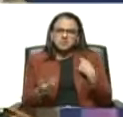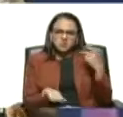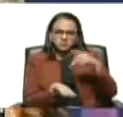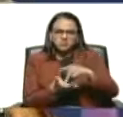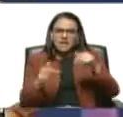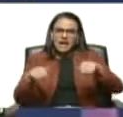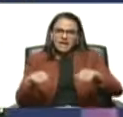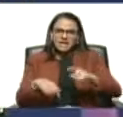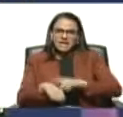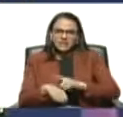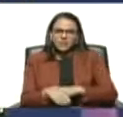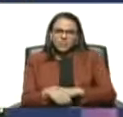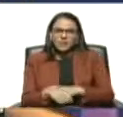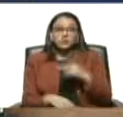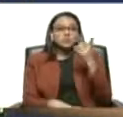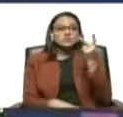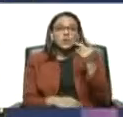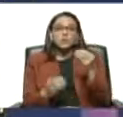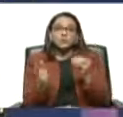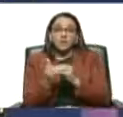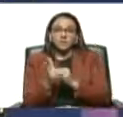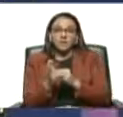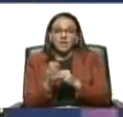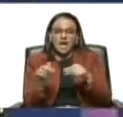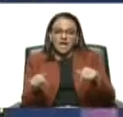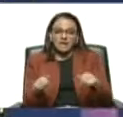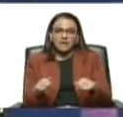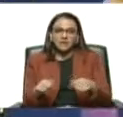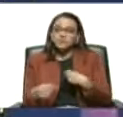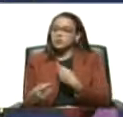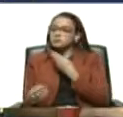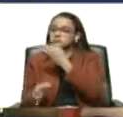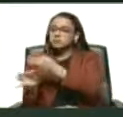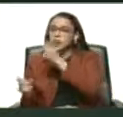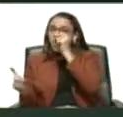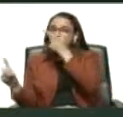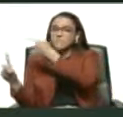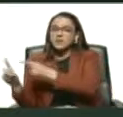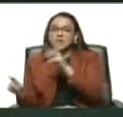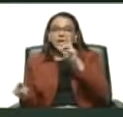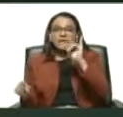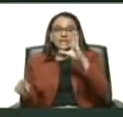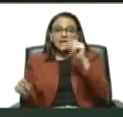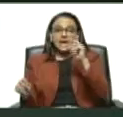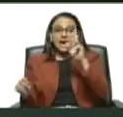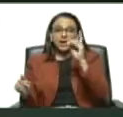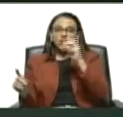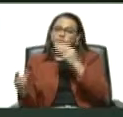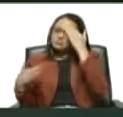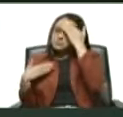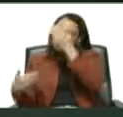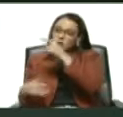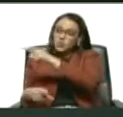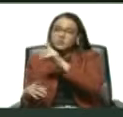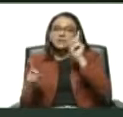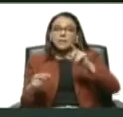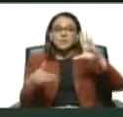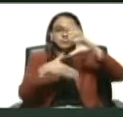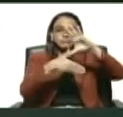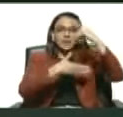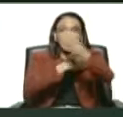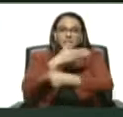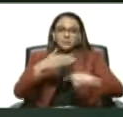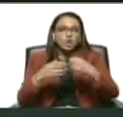año consecutivo. Refería a Ricardo, saludo muy especial para ti y para todos los latinoamericanos, en